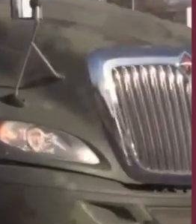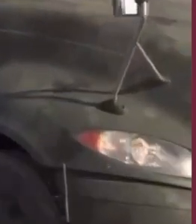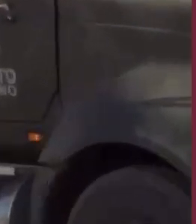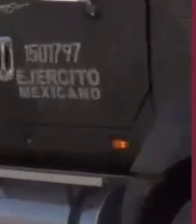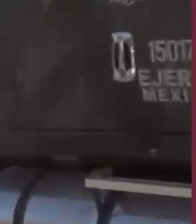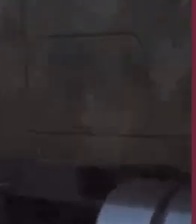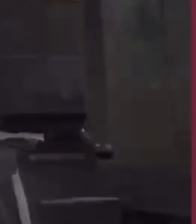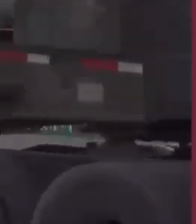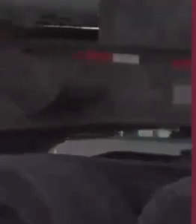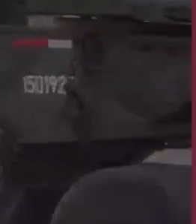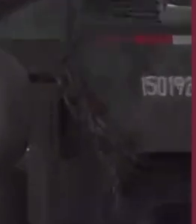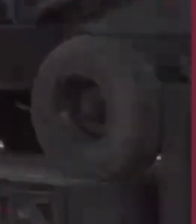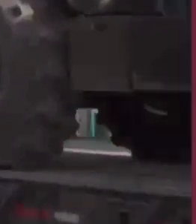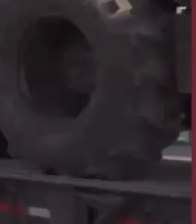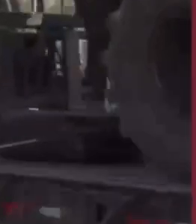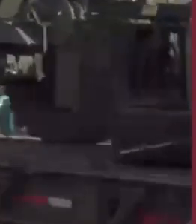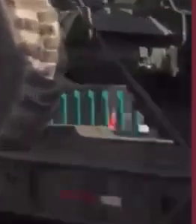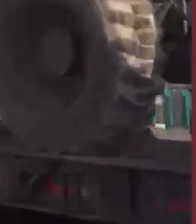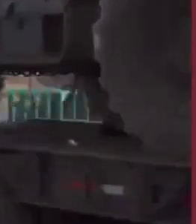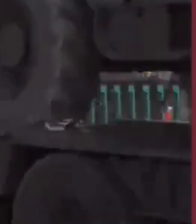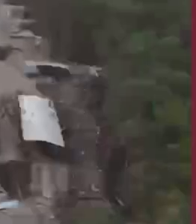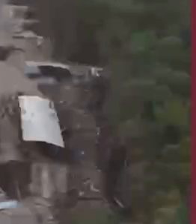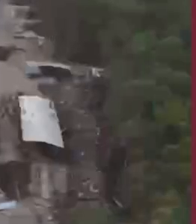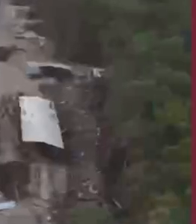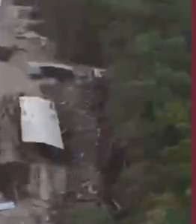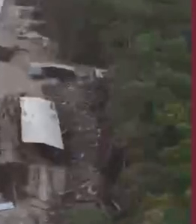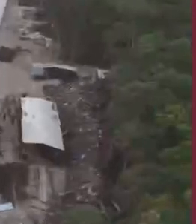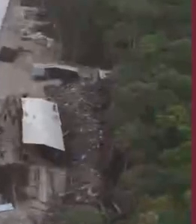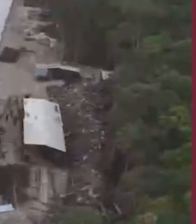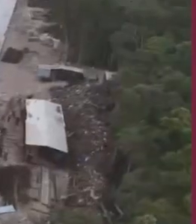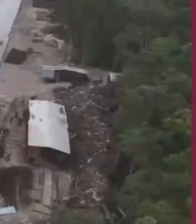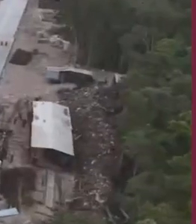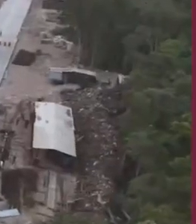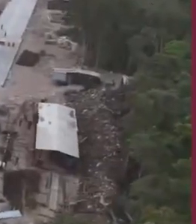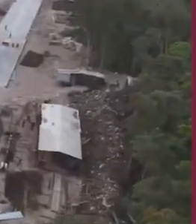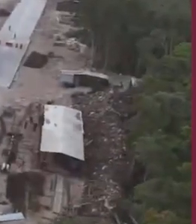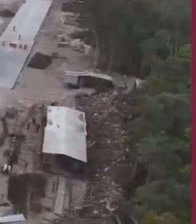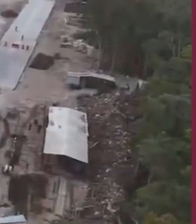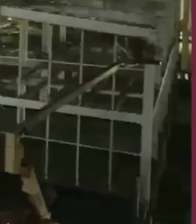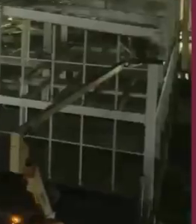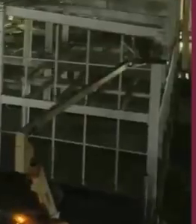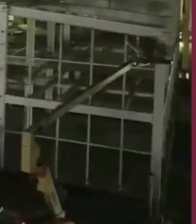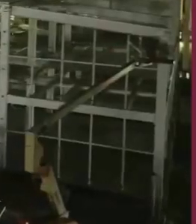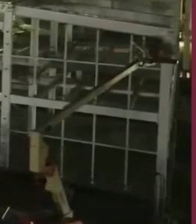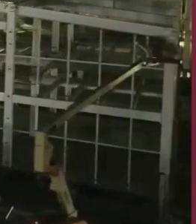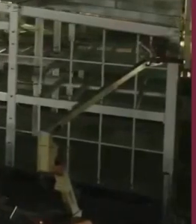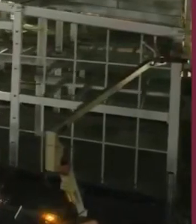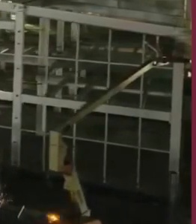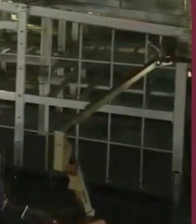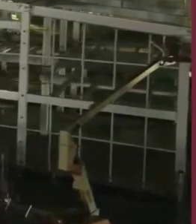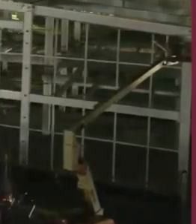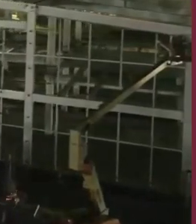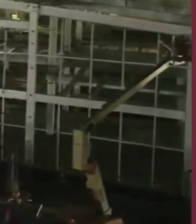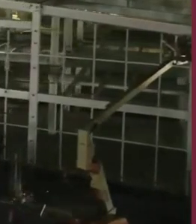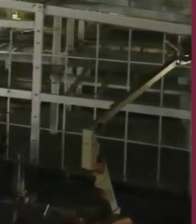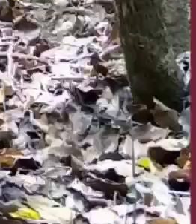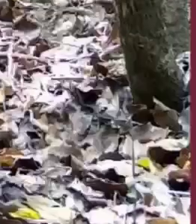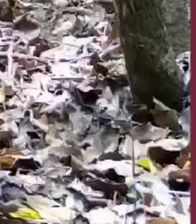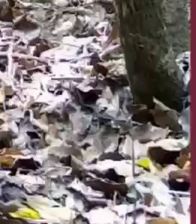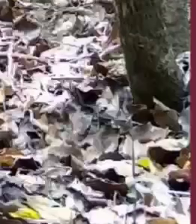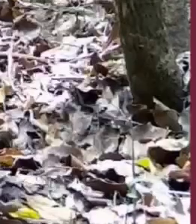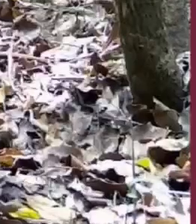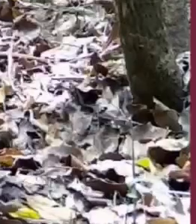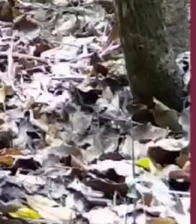de maquinaria pesada y material rodante. Esta obra representó un gran desafío por los aspectos técnicos,